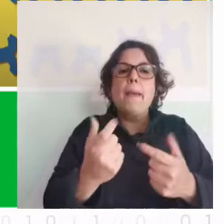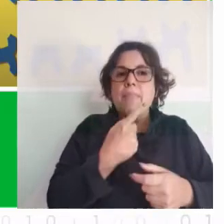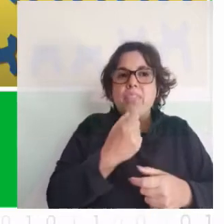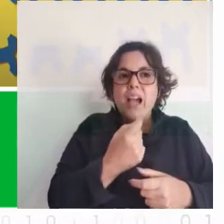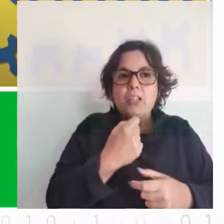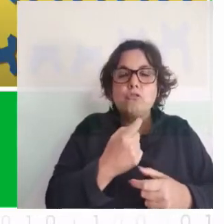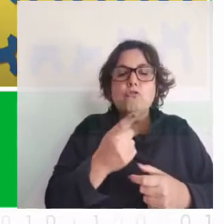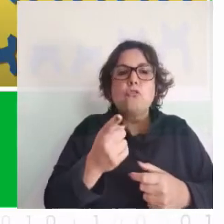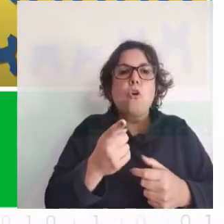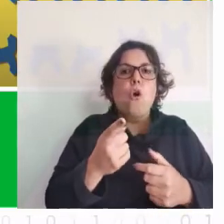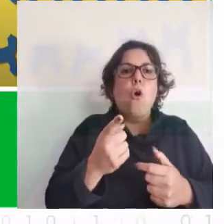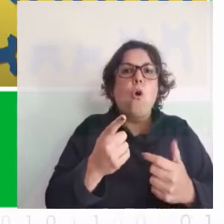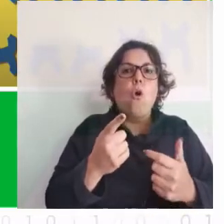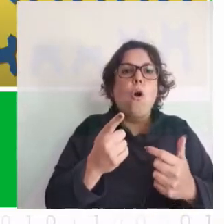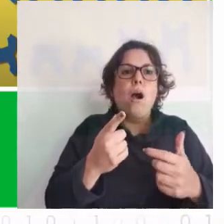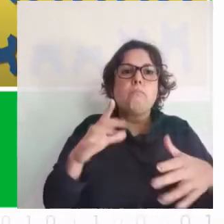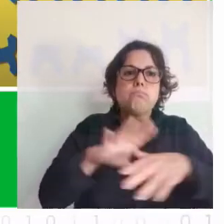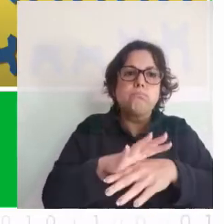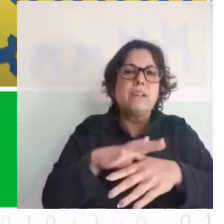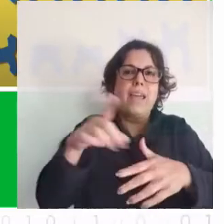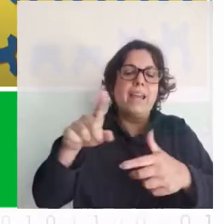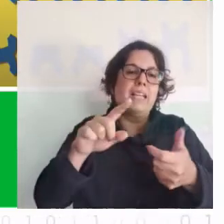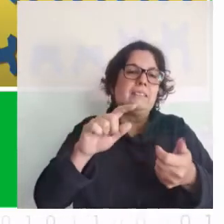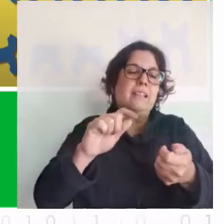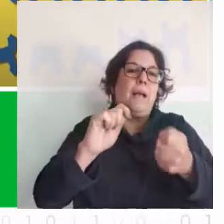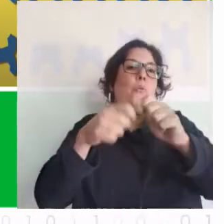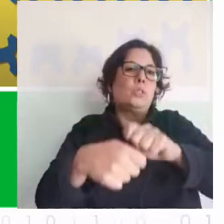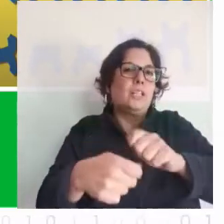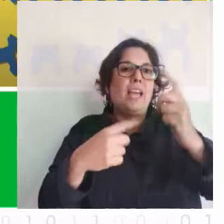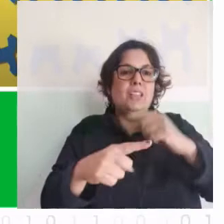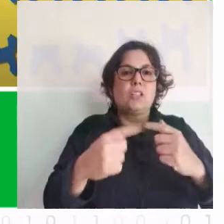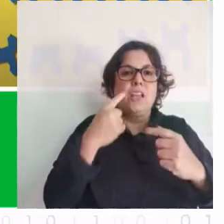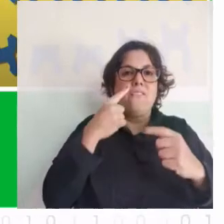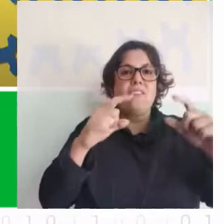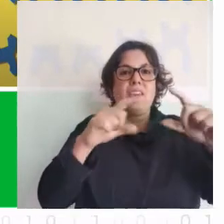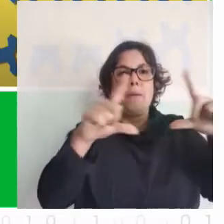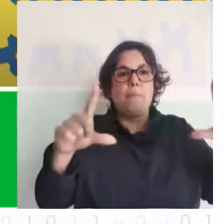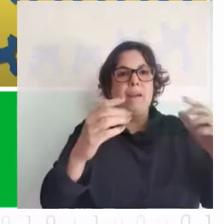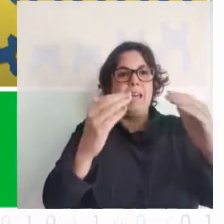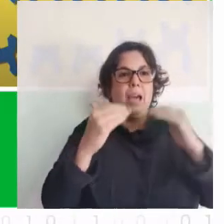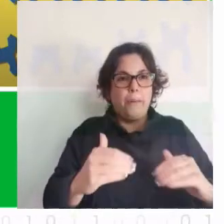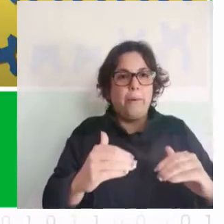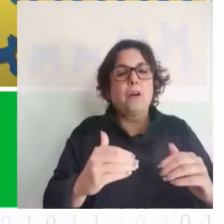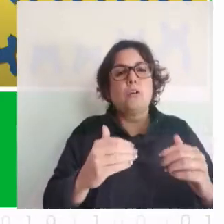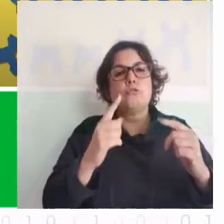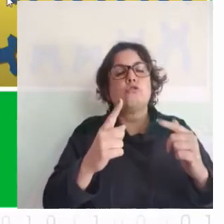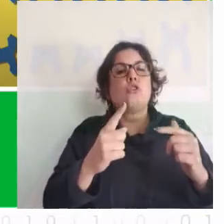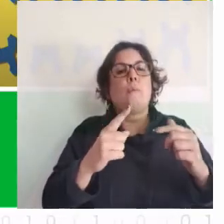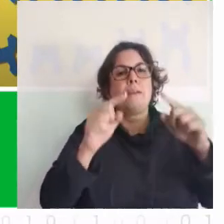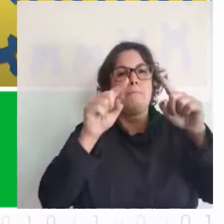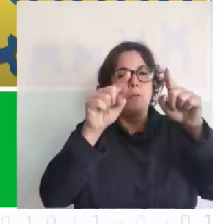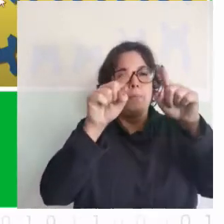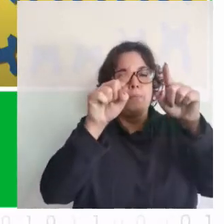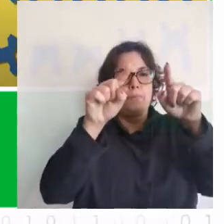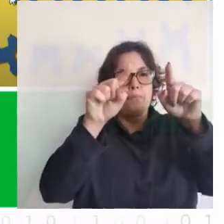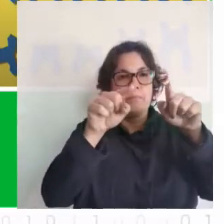que hagan target en esas mutaciones. Entonces, lo que ven en la imagen de abajo son los capítulos o los cromosomas de